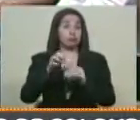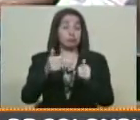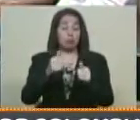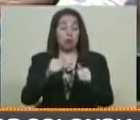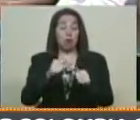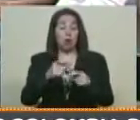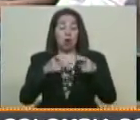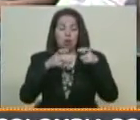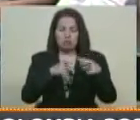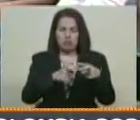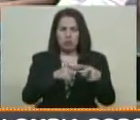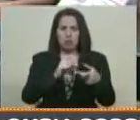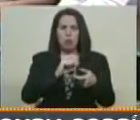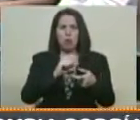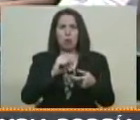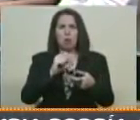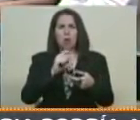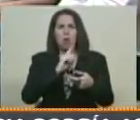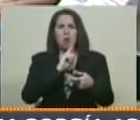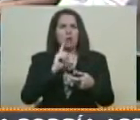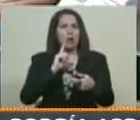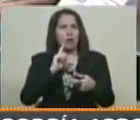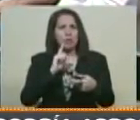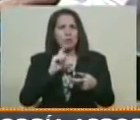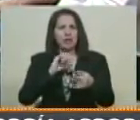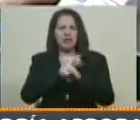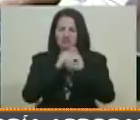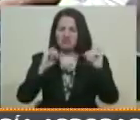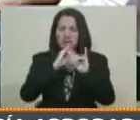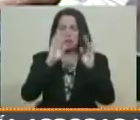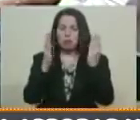año 2004, y que además conquistó